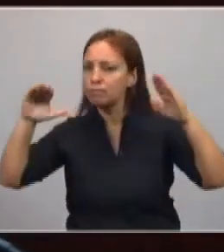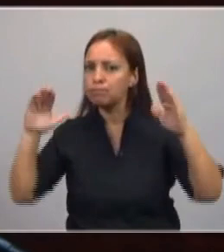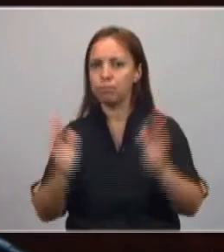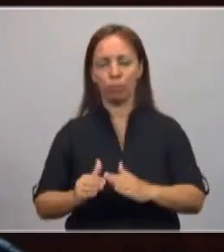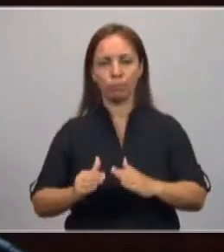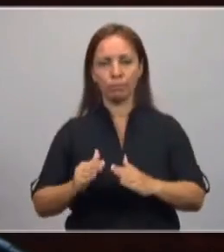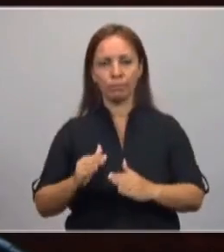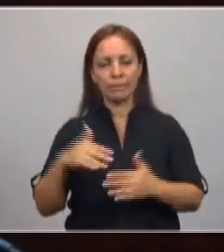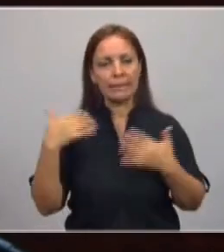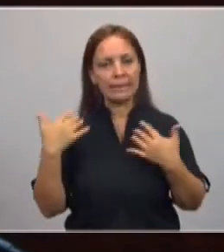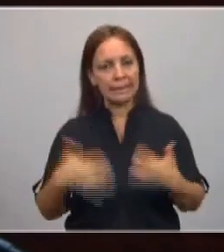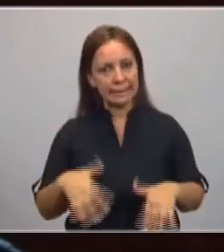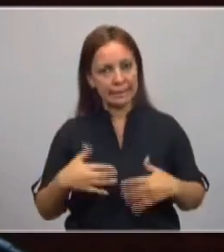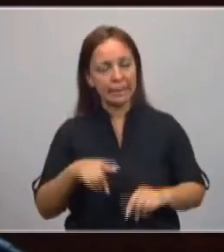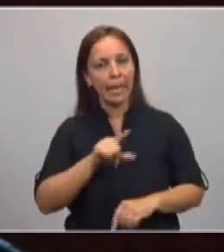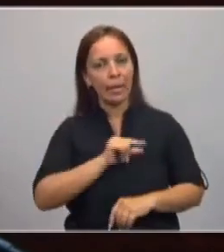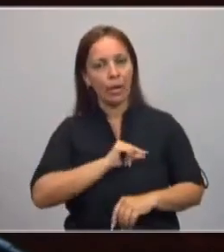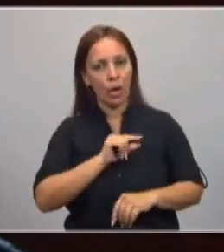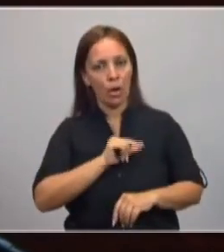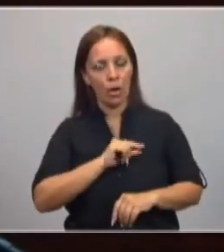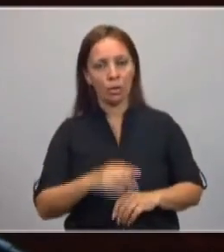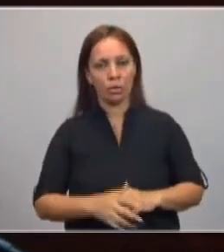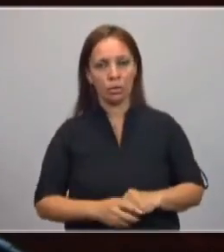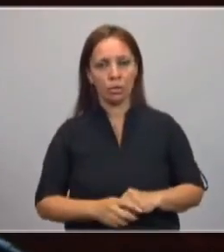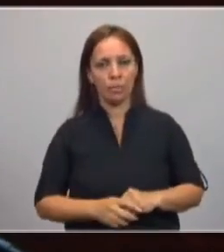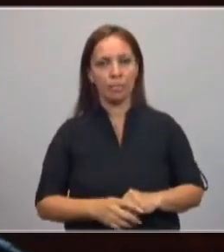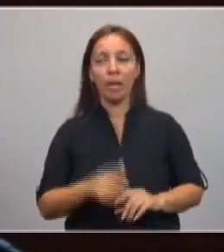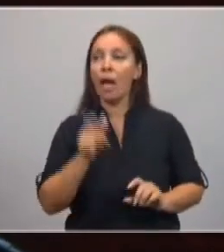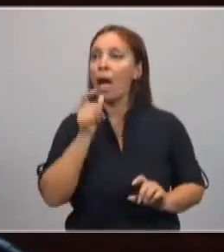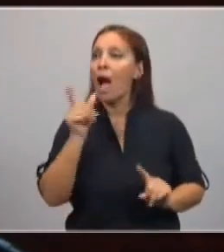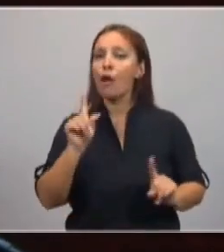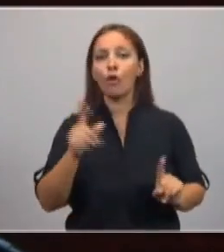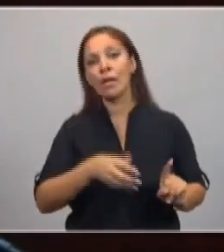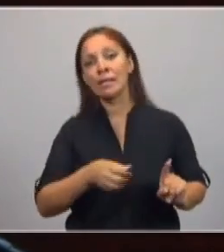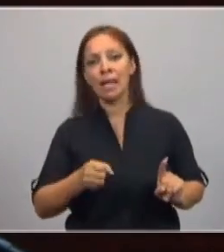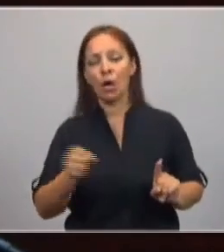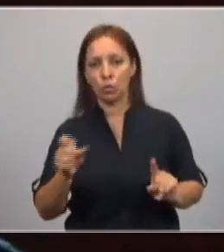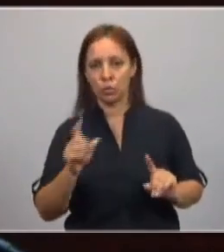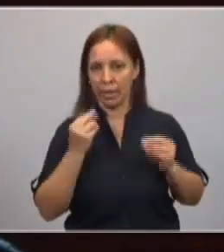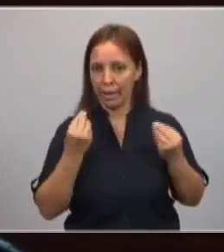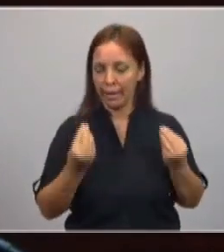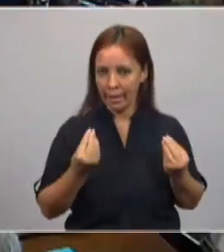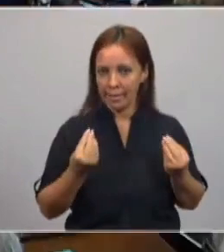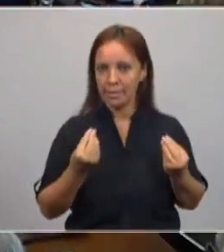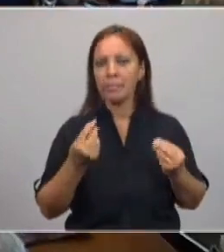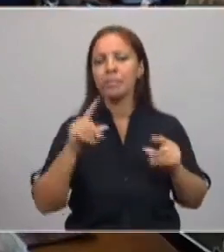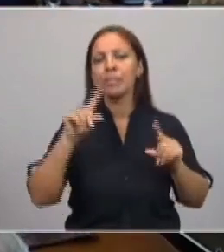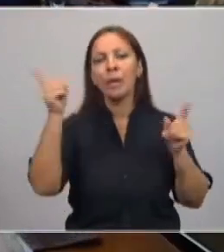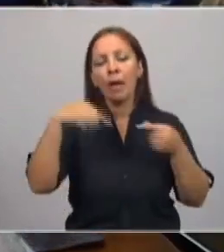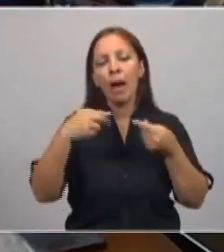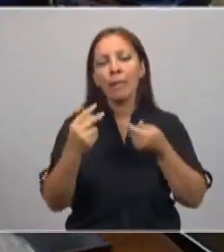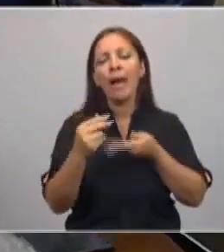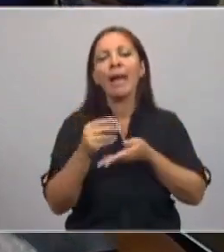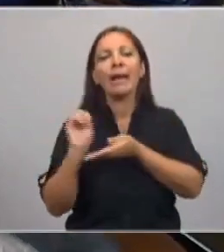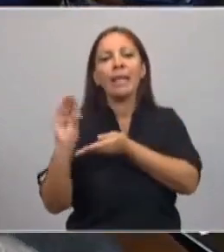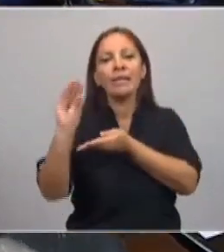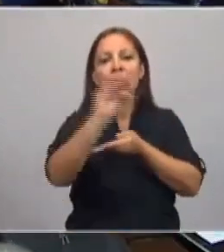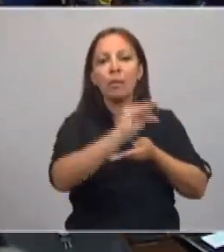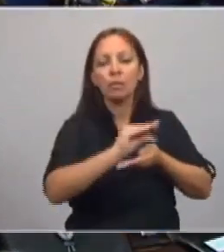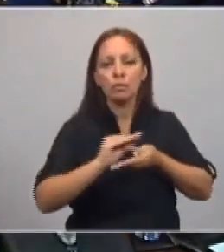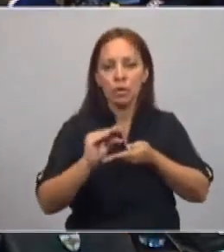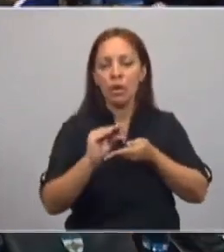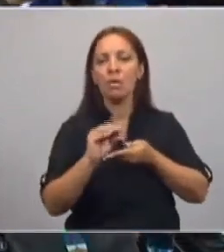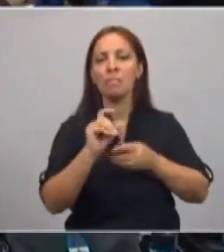tremendamente dolorosa. Lo dicho, no es ajuste, es redistribución de los vulnerables y